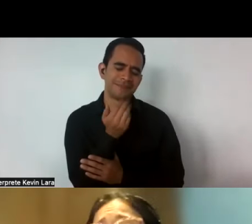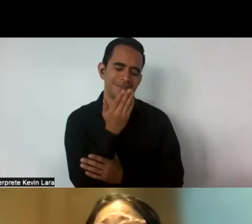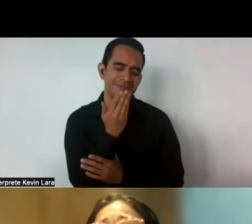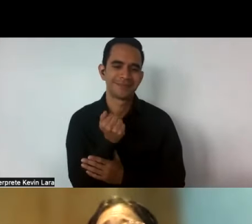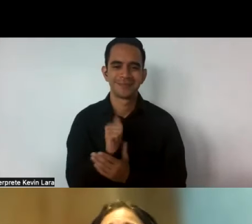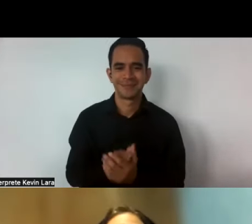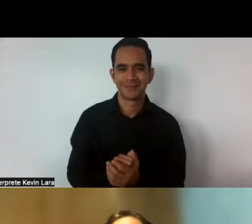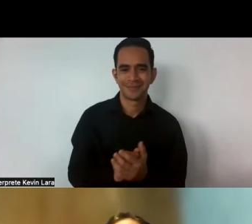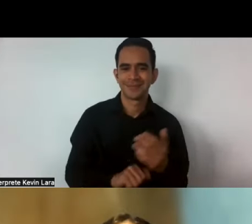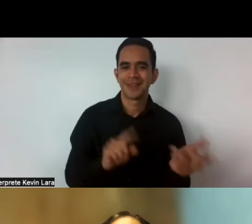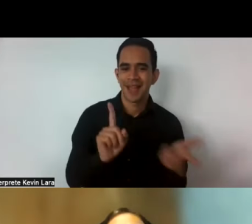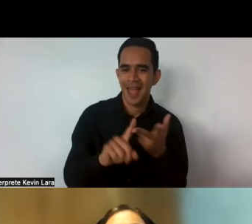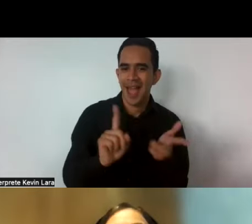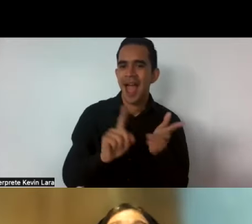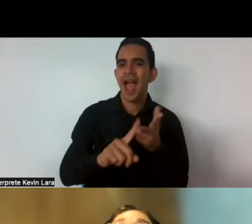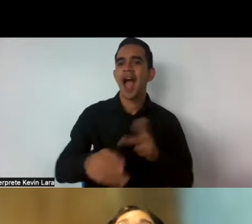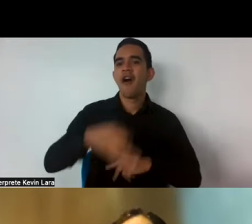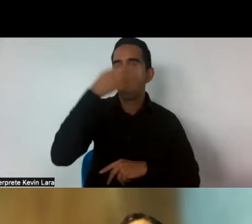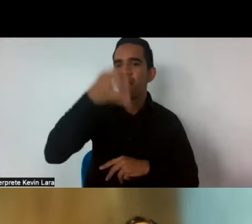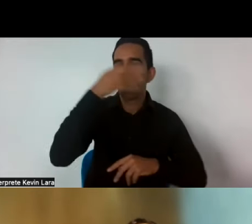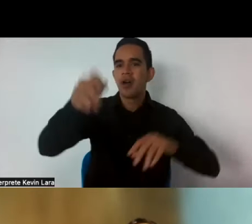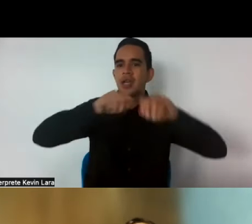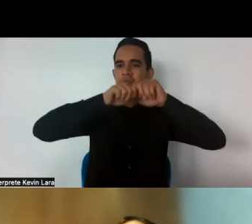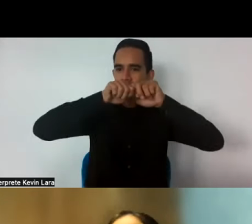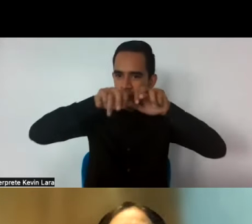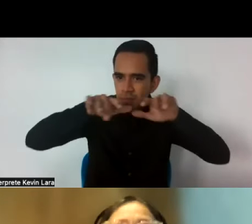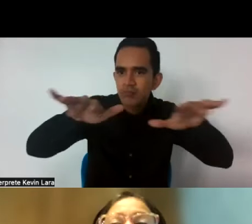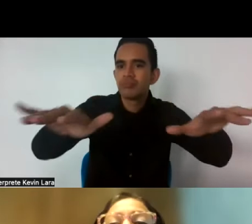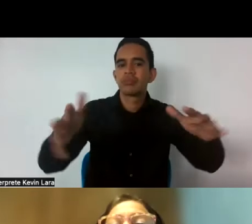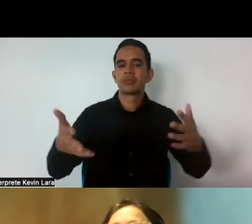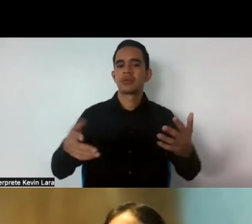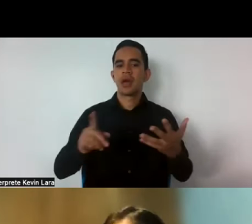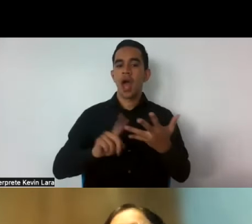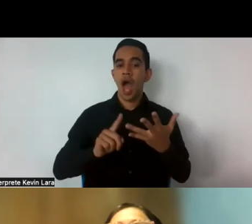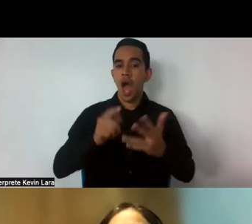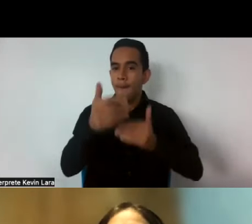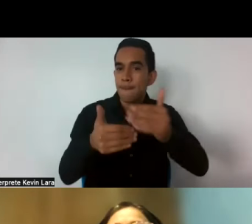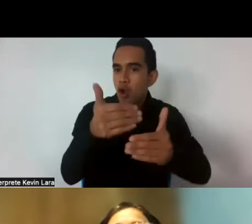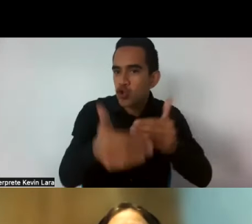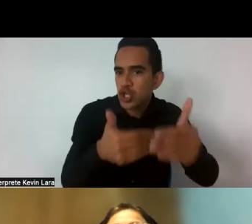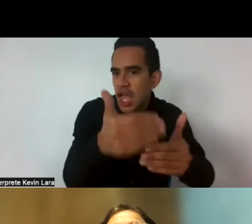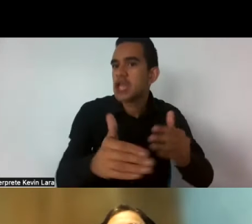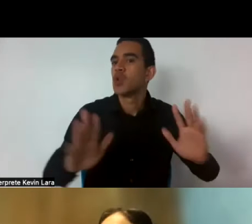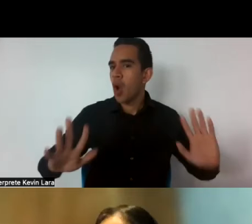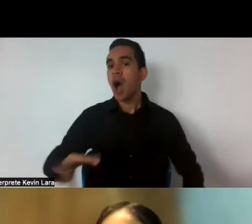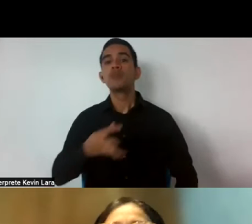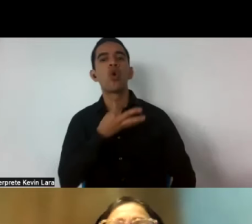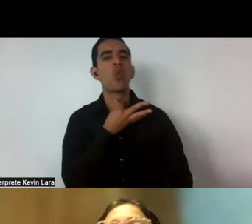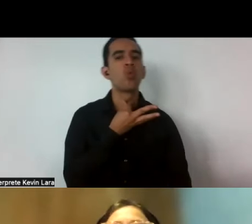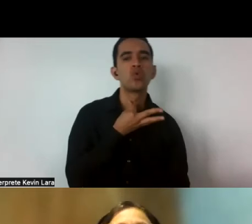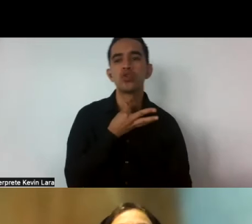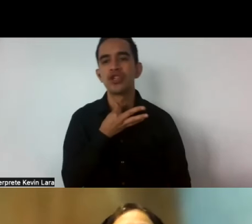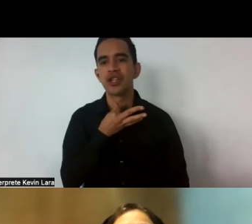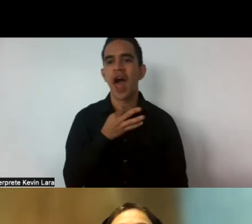Polinización, me encanta. Proceso, emprendimiento, curiosidad. Muy bien, me gusta. Sigamos